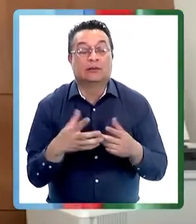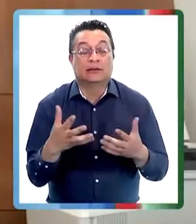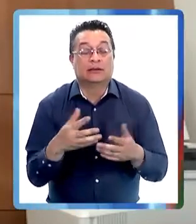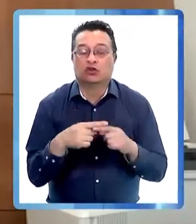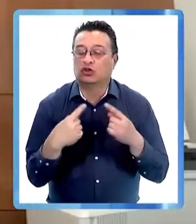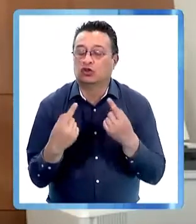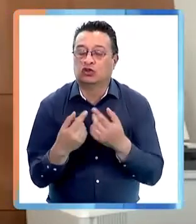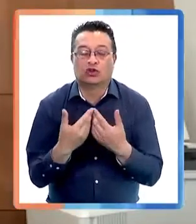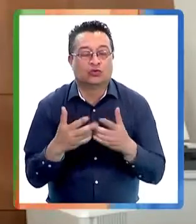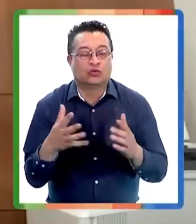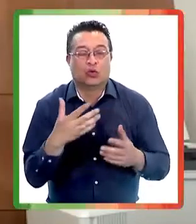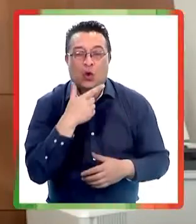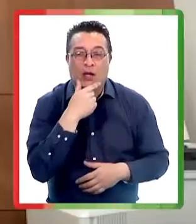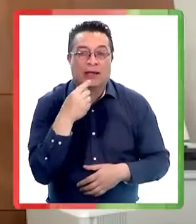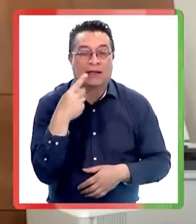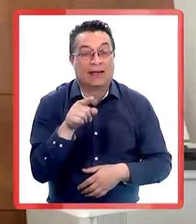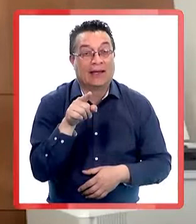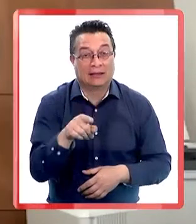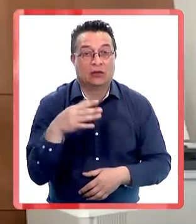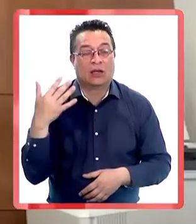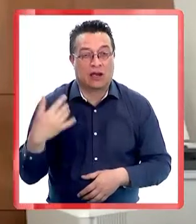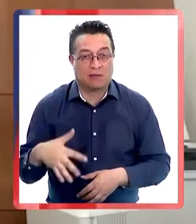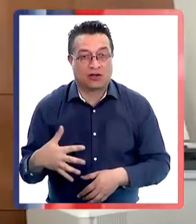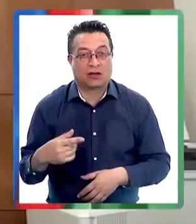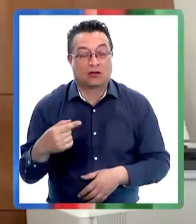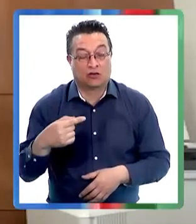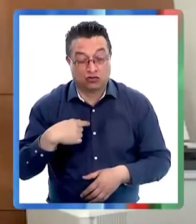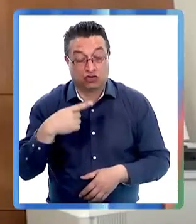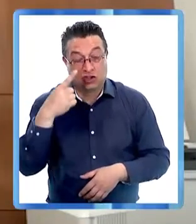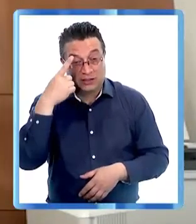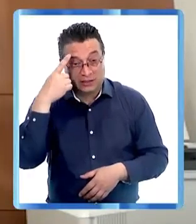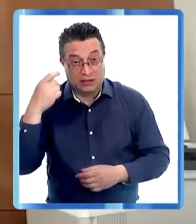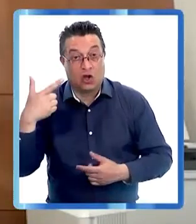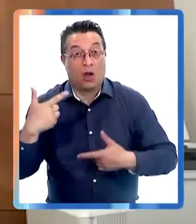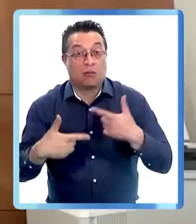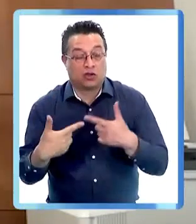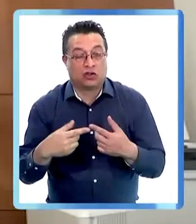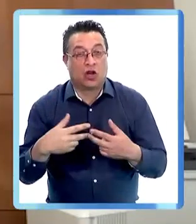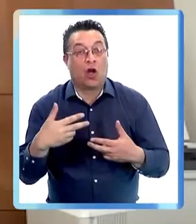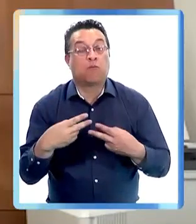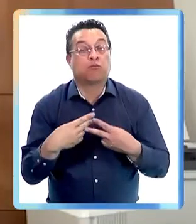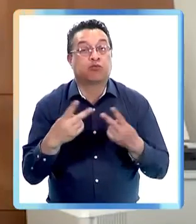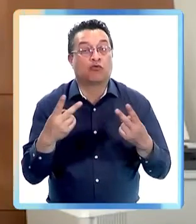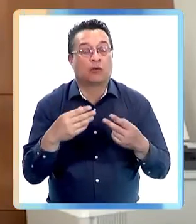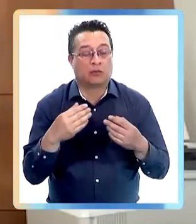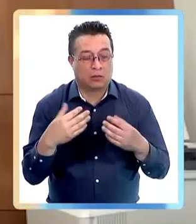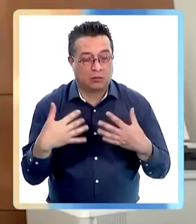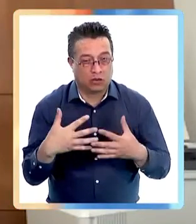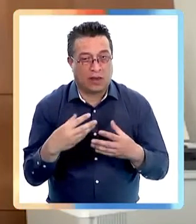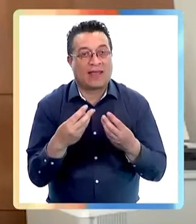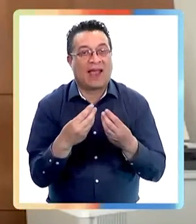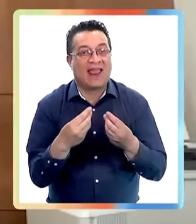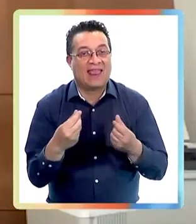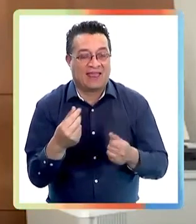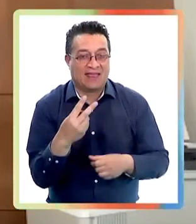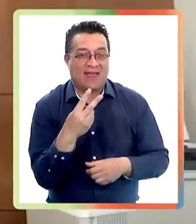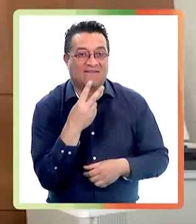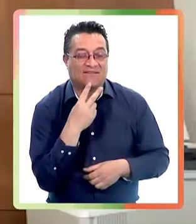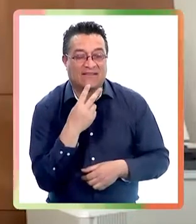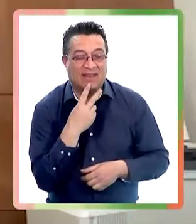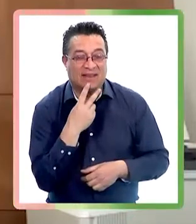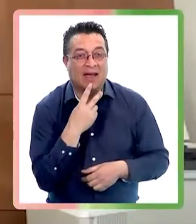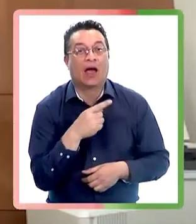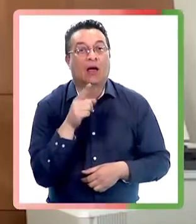lo que uno quiera, y eso es lo importante. Y yo creo que es una política pública que nos va a contribuir muy importantemente en calidad de vida y